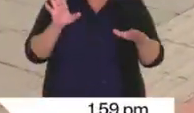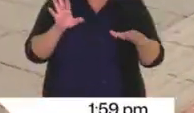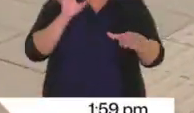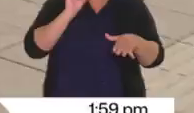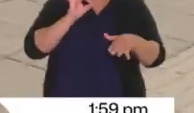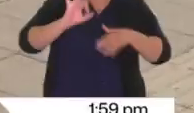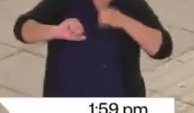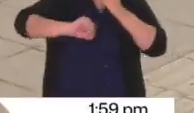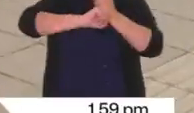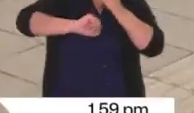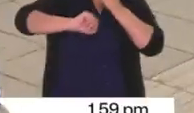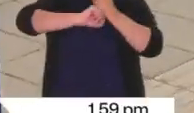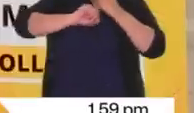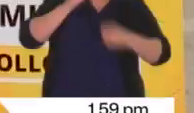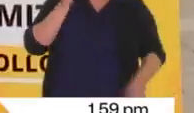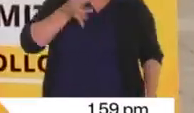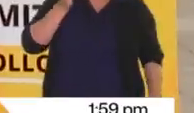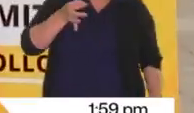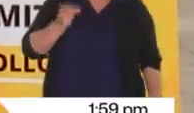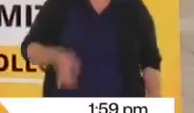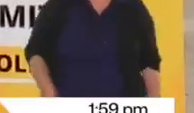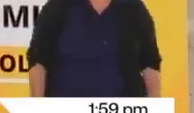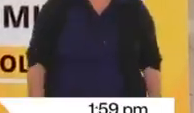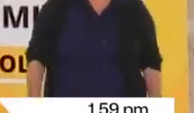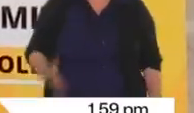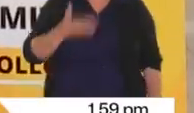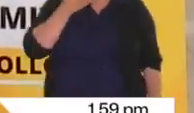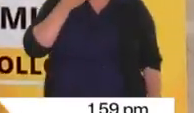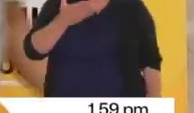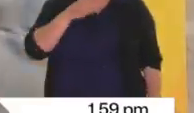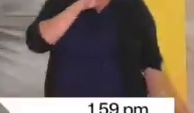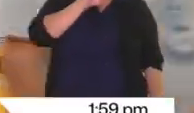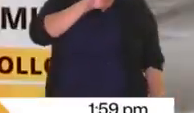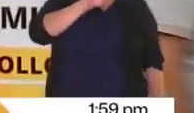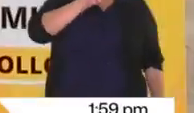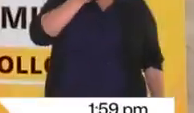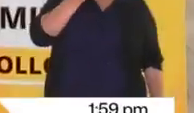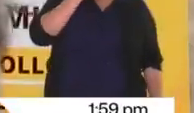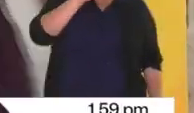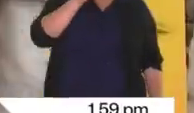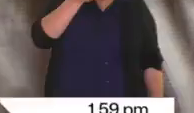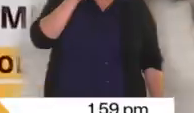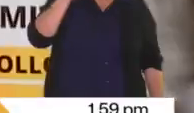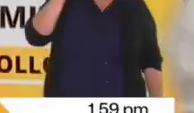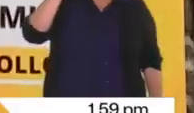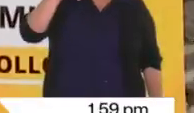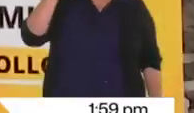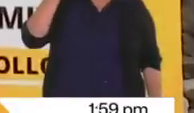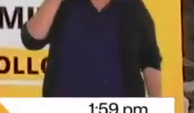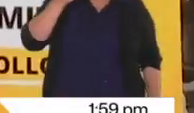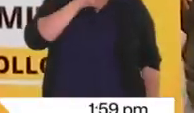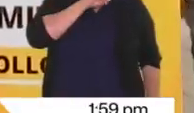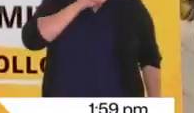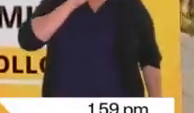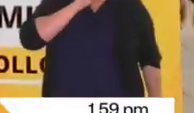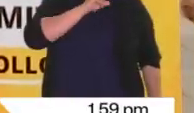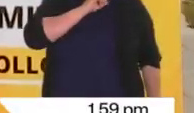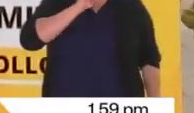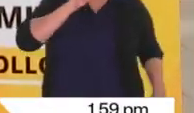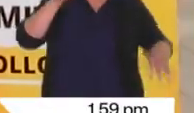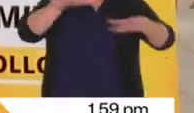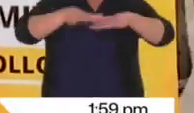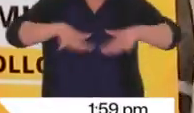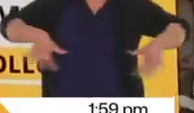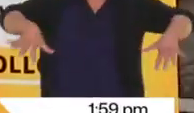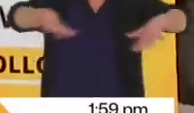los apoya en esta causa esta jornada de adopción ha sido gracias a Burger King quienes nos han abierto Las puertas de las sedes de sus restaurantes han sido ampliamente